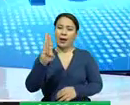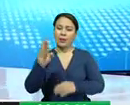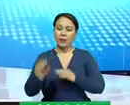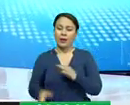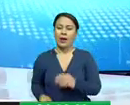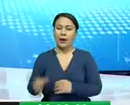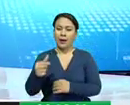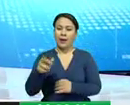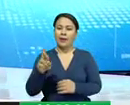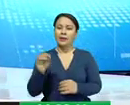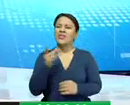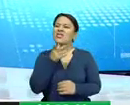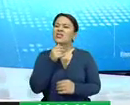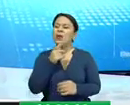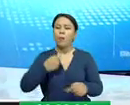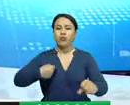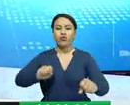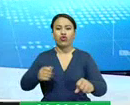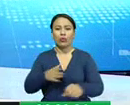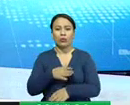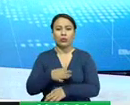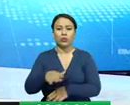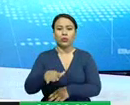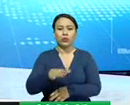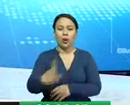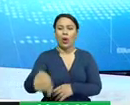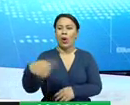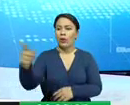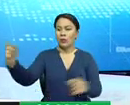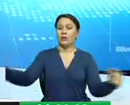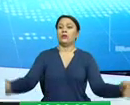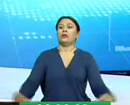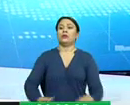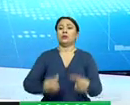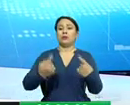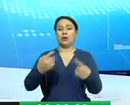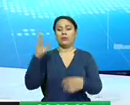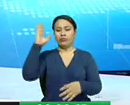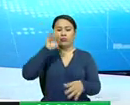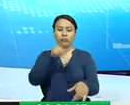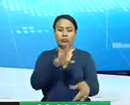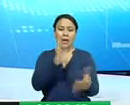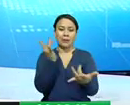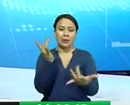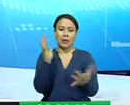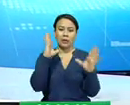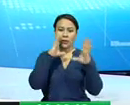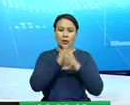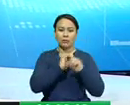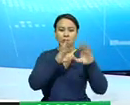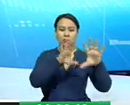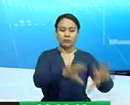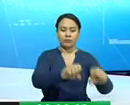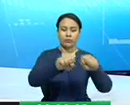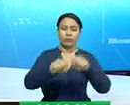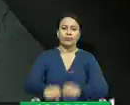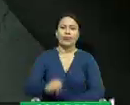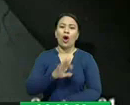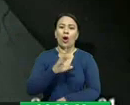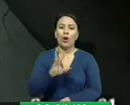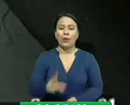al lugar en una motocicleta junto a otro cómplice que no esperó afuera del local hasta que se perpetrara el robo